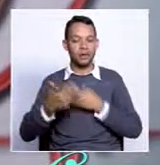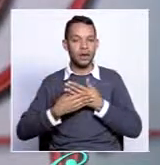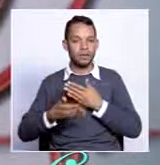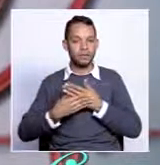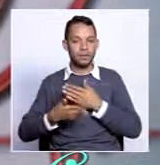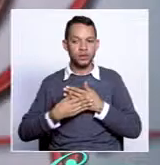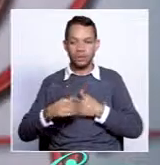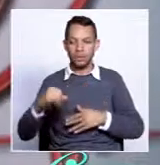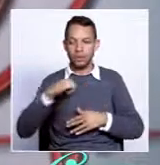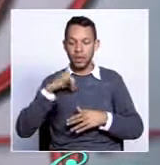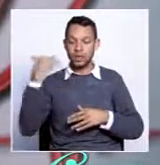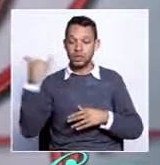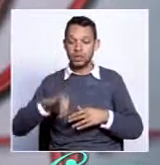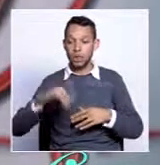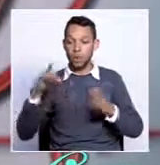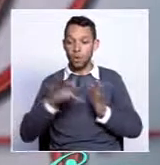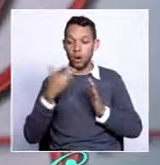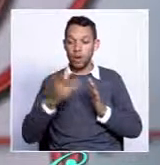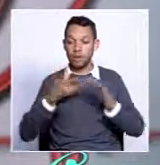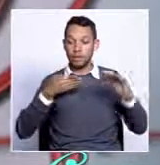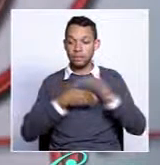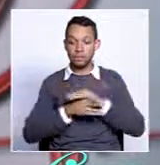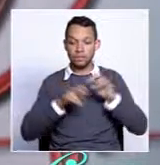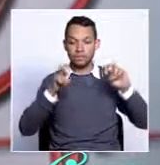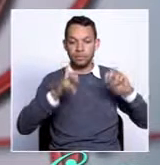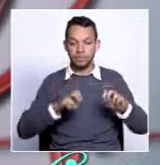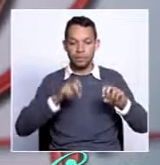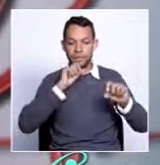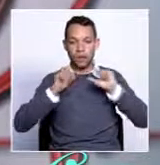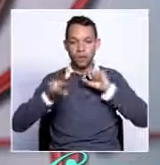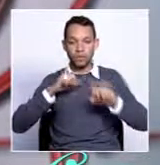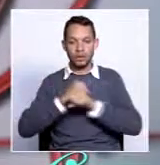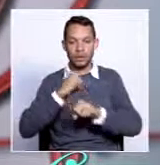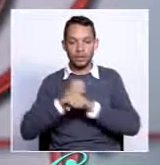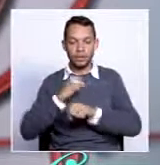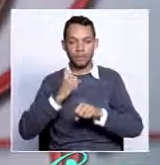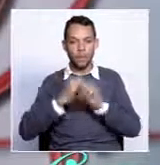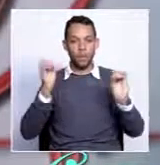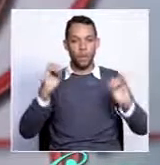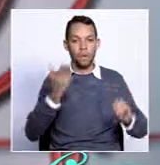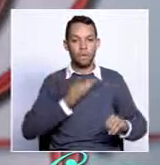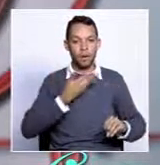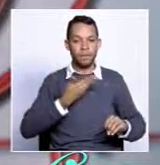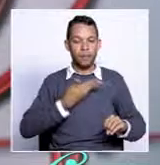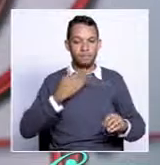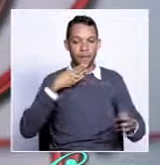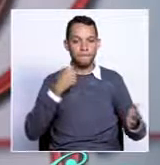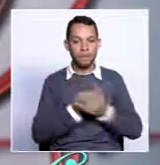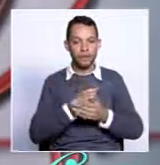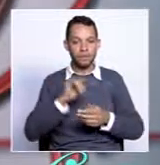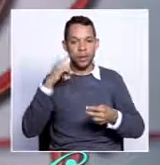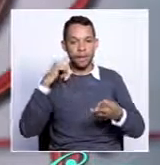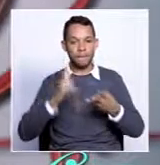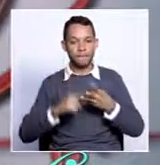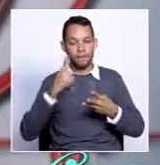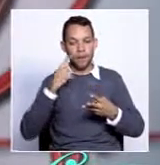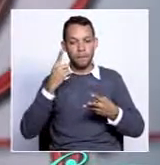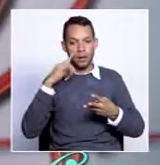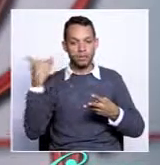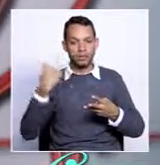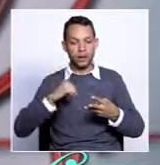tiene que presentarse urgente para una entrevista su mamá tuvo un accidente a su papá le